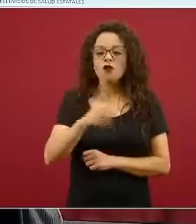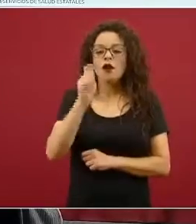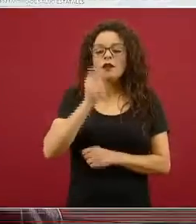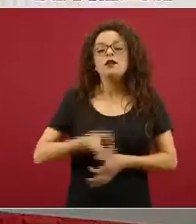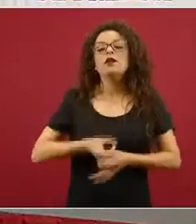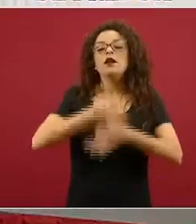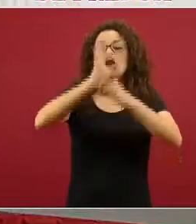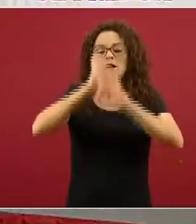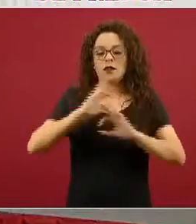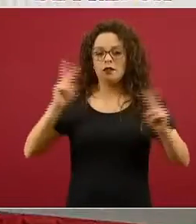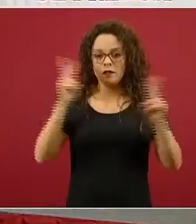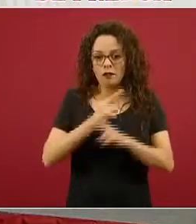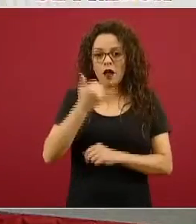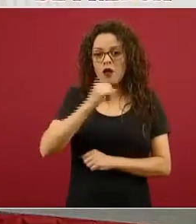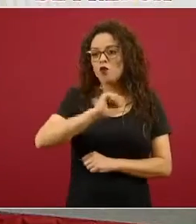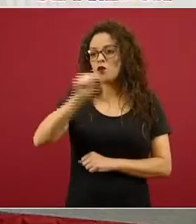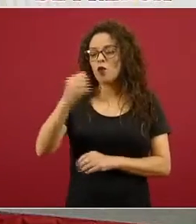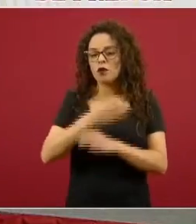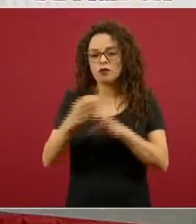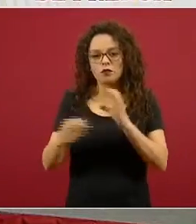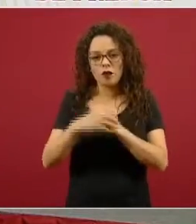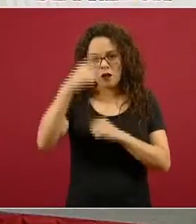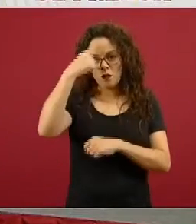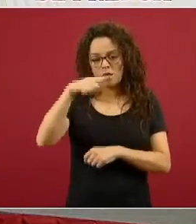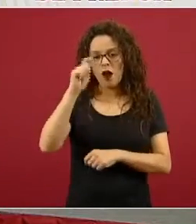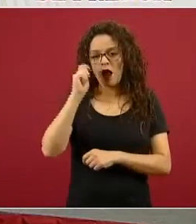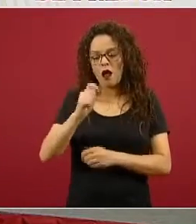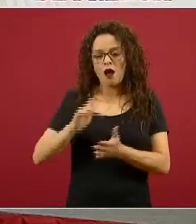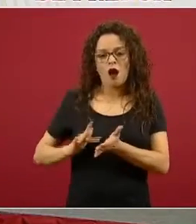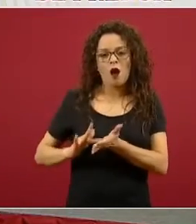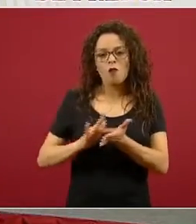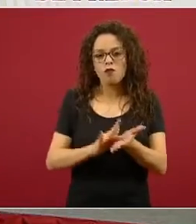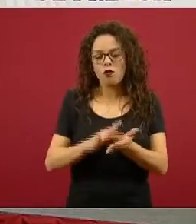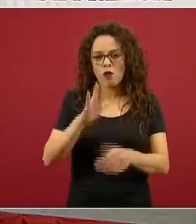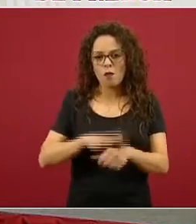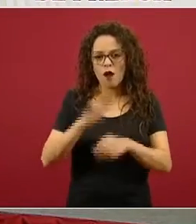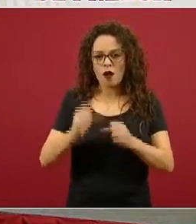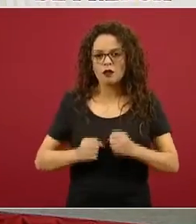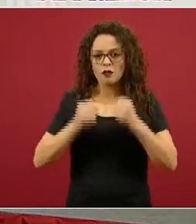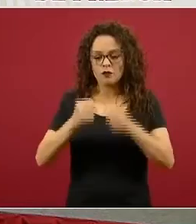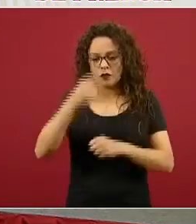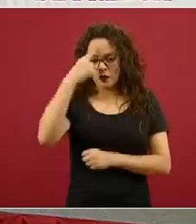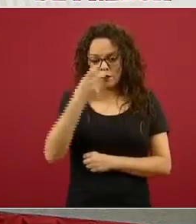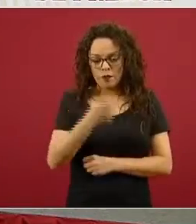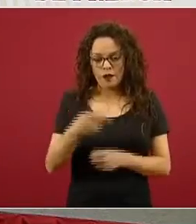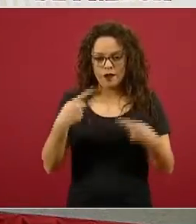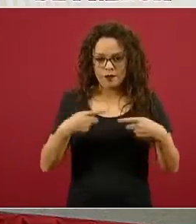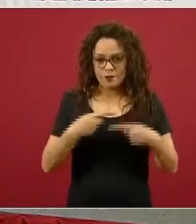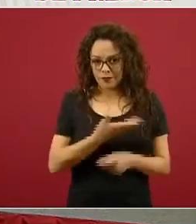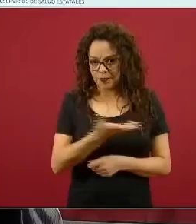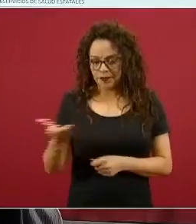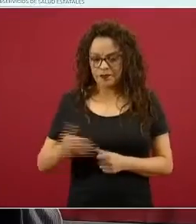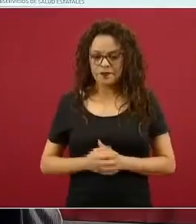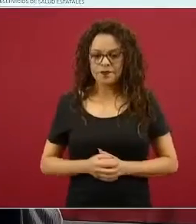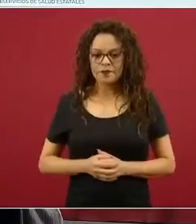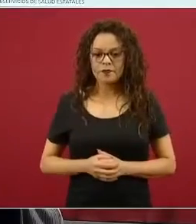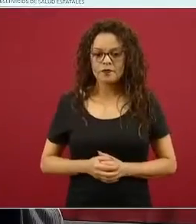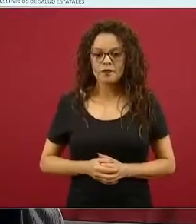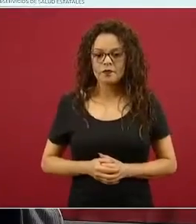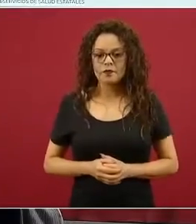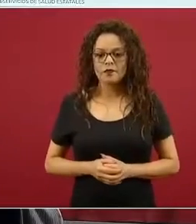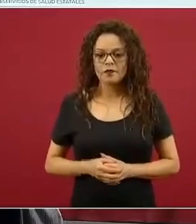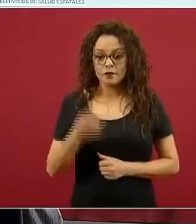otras intervenciones para el soporte vital de este tipo de pacientes. En total, de este tipo de camas